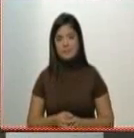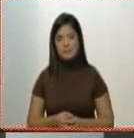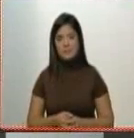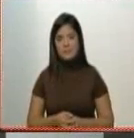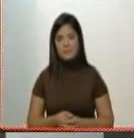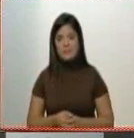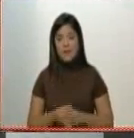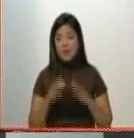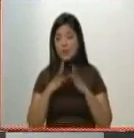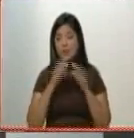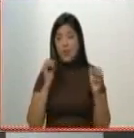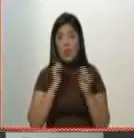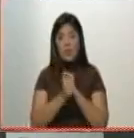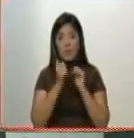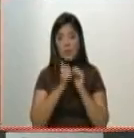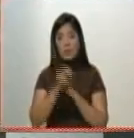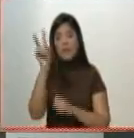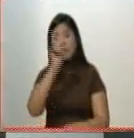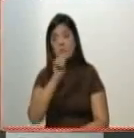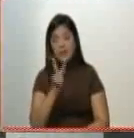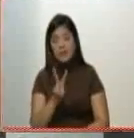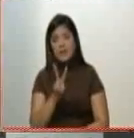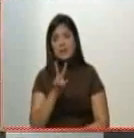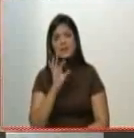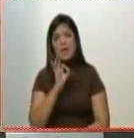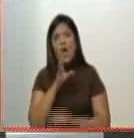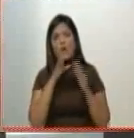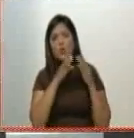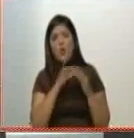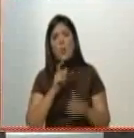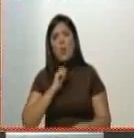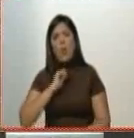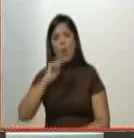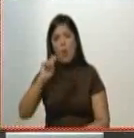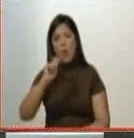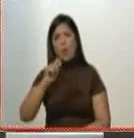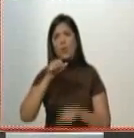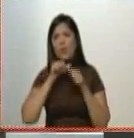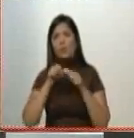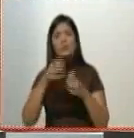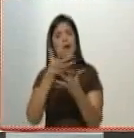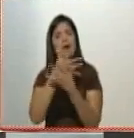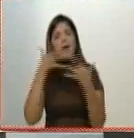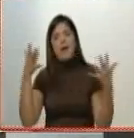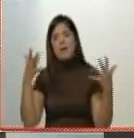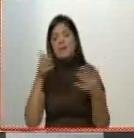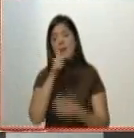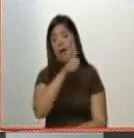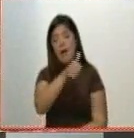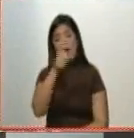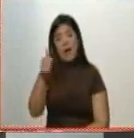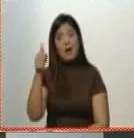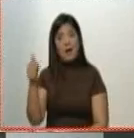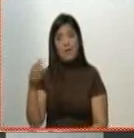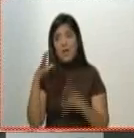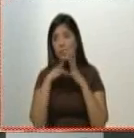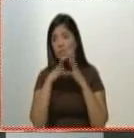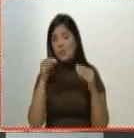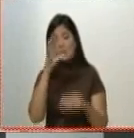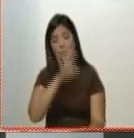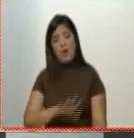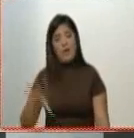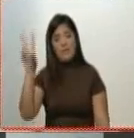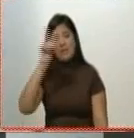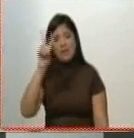atletas venezolanos para que el nombre y el término de generación de oro siga engrandeciendo a cada uno, a todo el país.